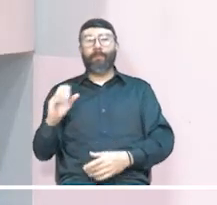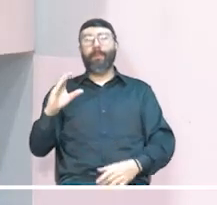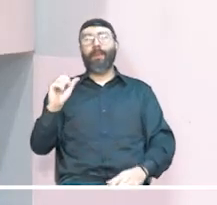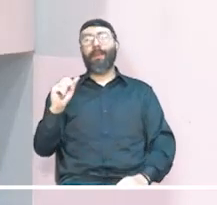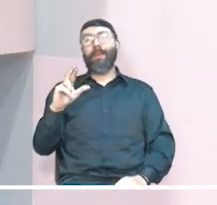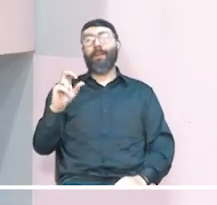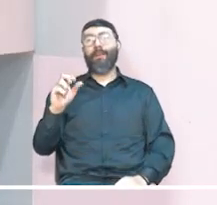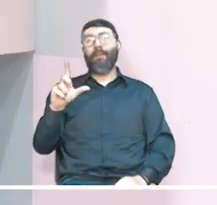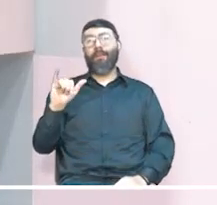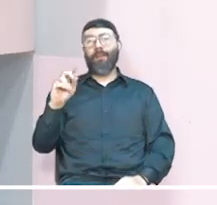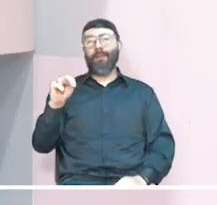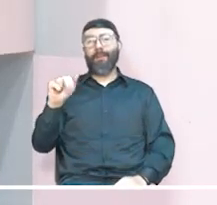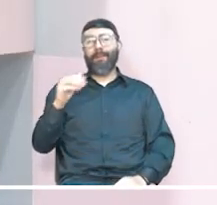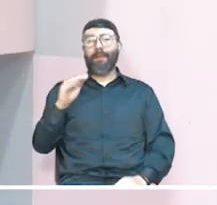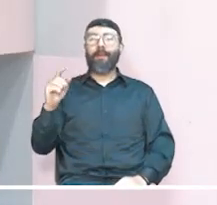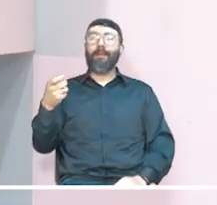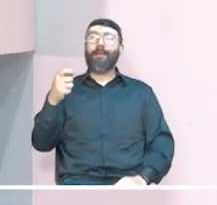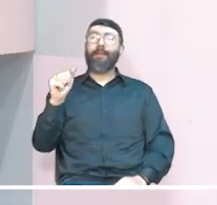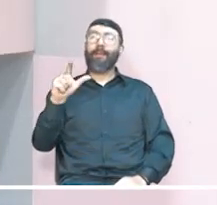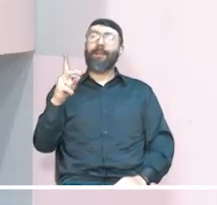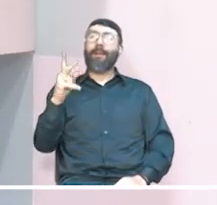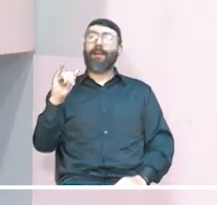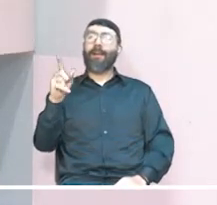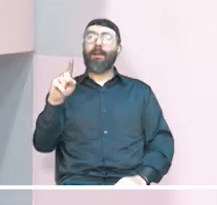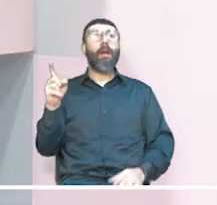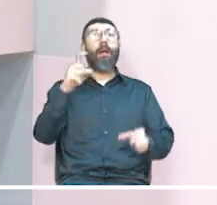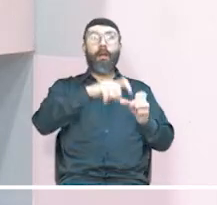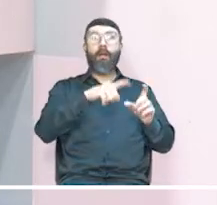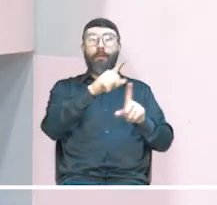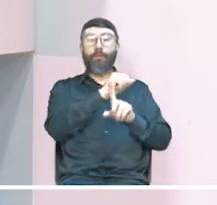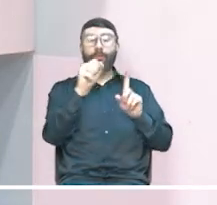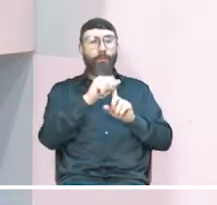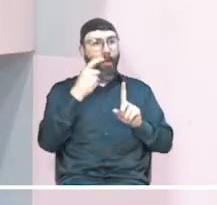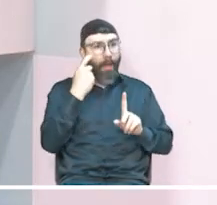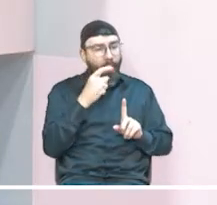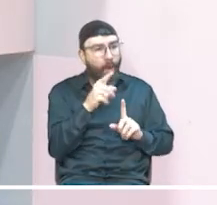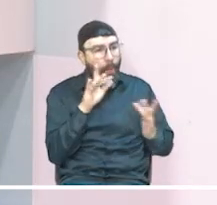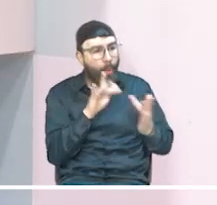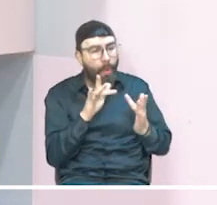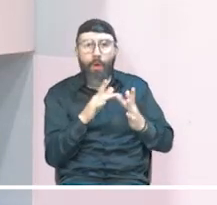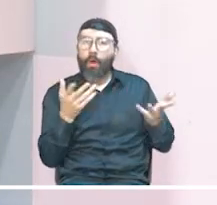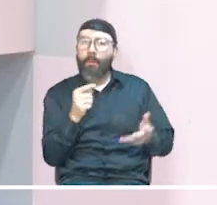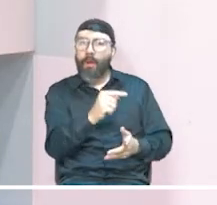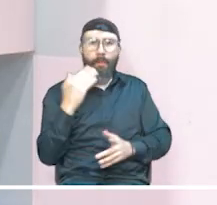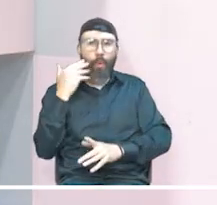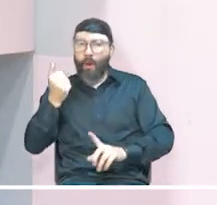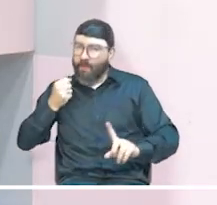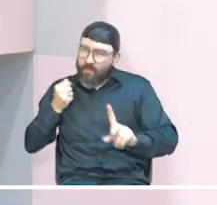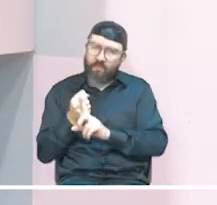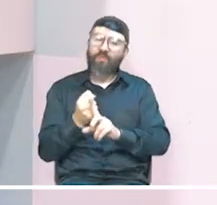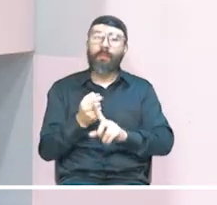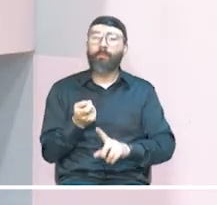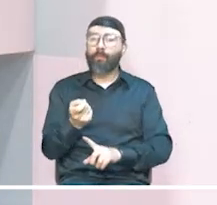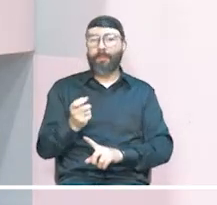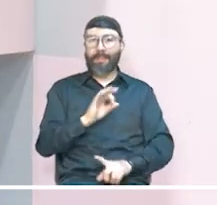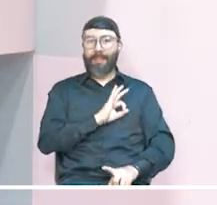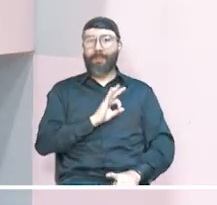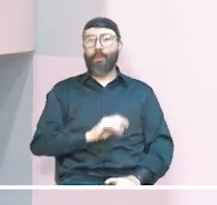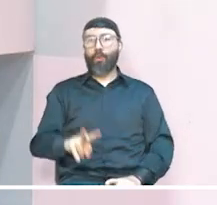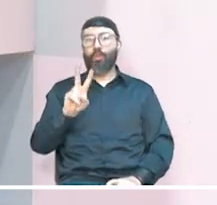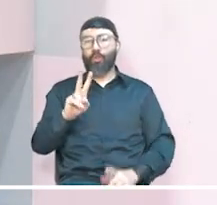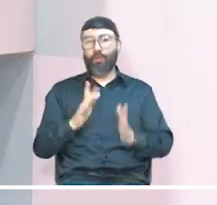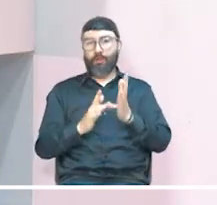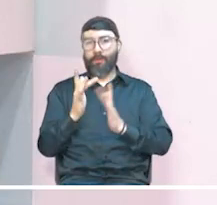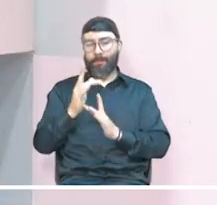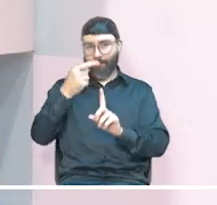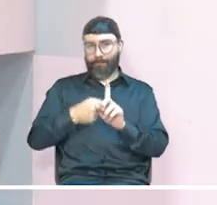para que revisen nuestras redes sociales y miremos cómo vamos a tener ese contacto en Mujeres Impactantes ese sábado 2 de abril.